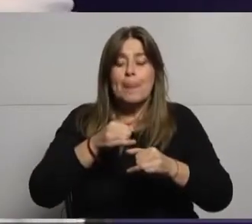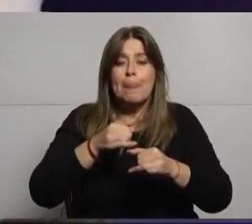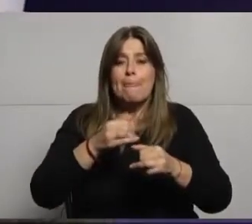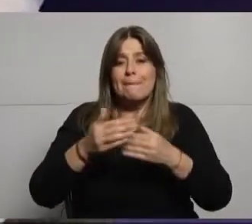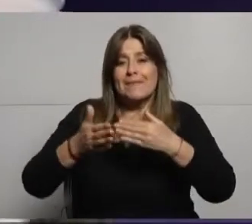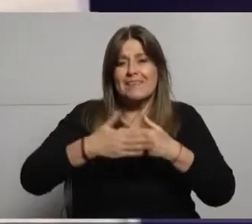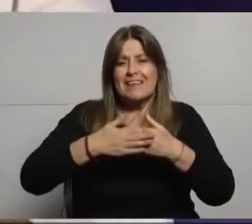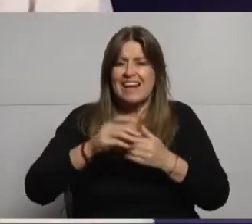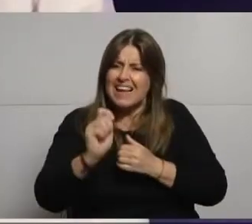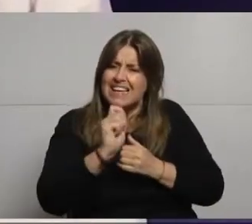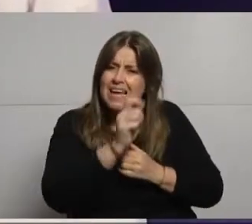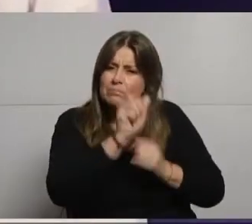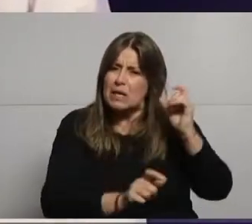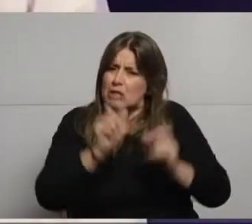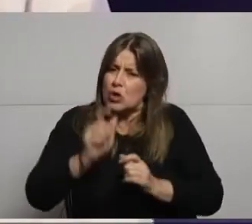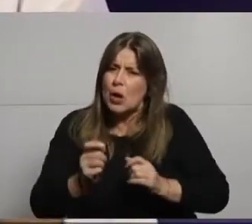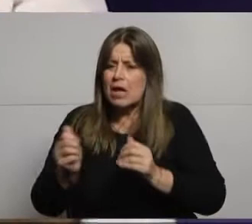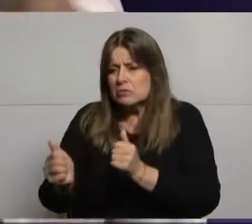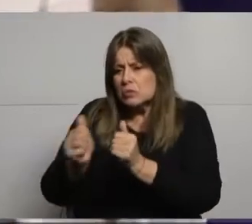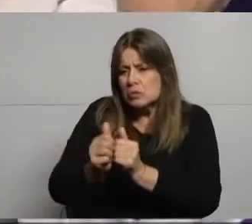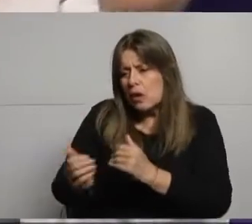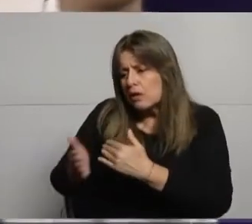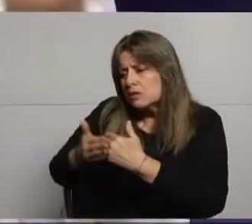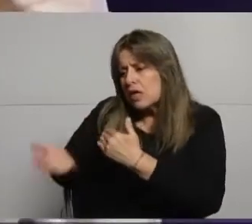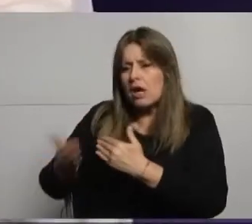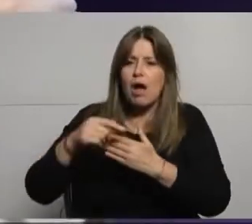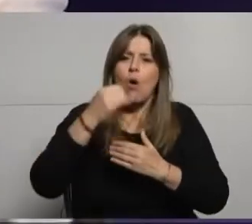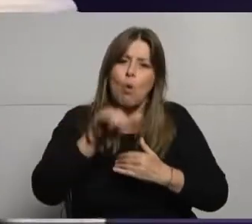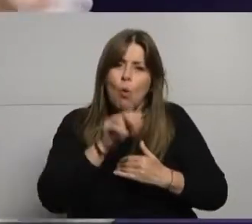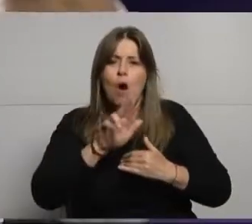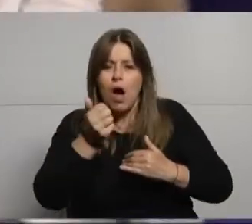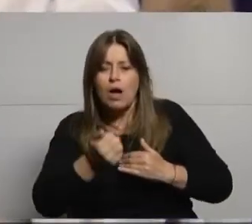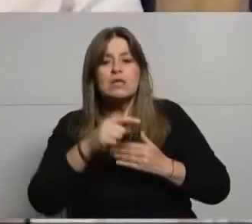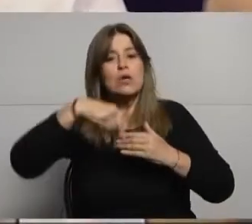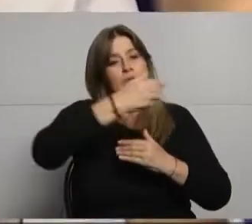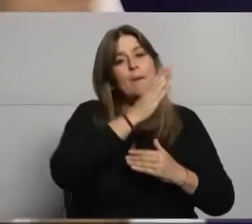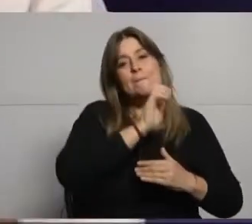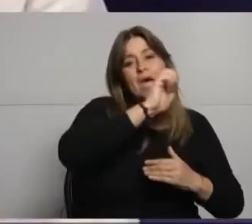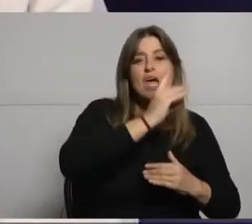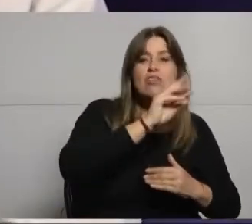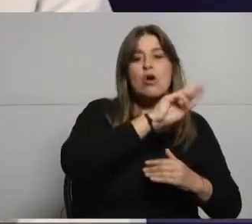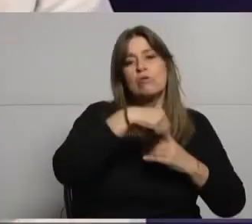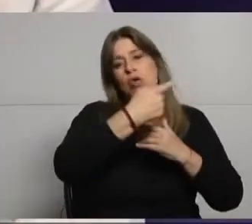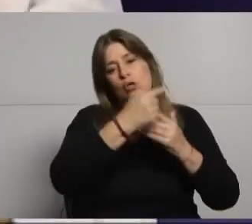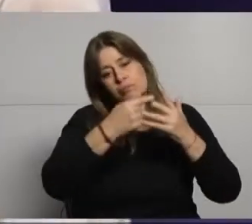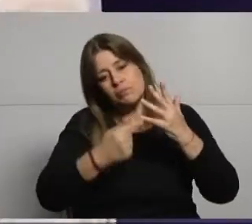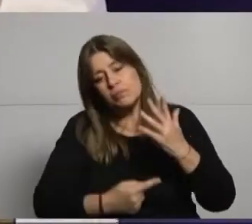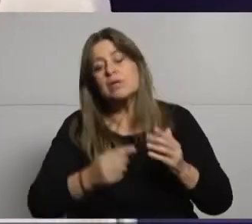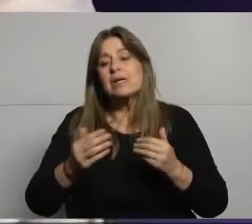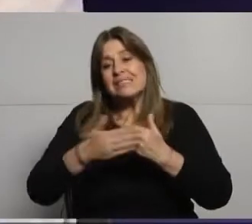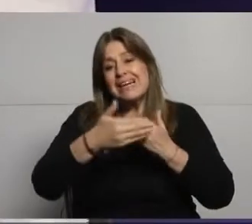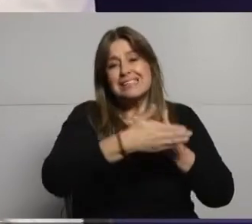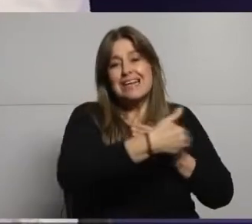de cerca de quién estuvo cada uno. Yo estuve cerca de Juan, Juan estuvo cerca de Pedro, de Luisa, de Susana, etcétera. Y en